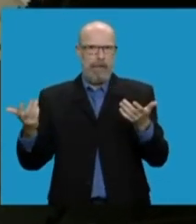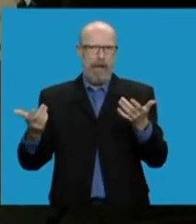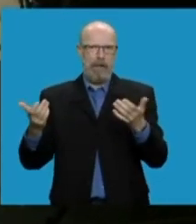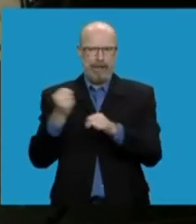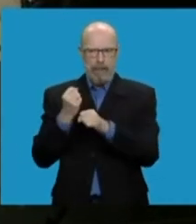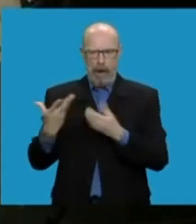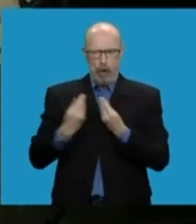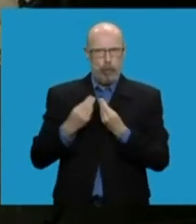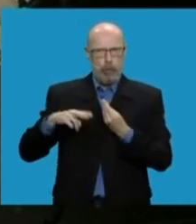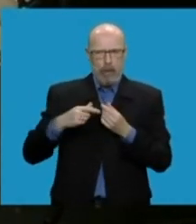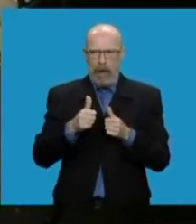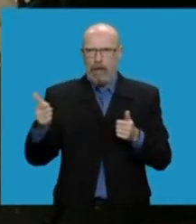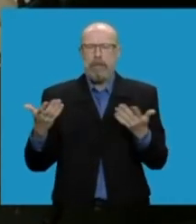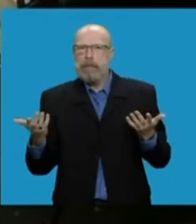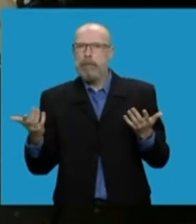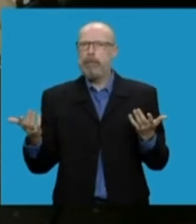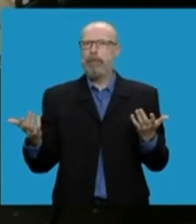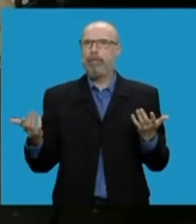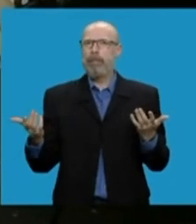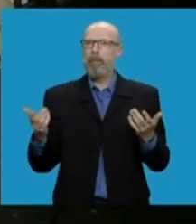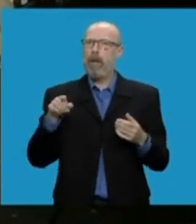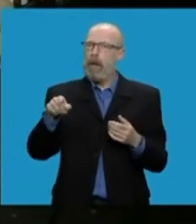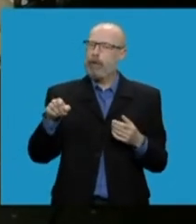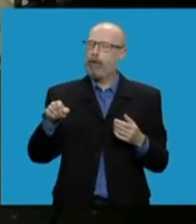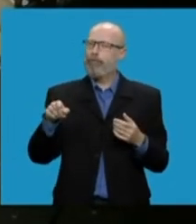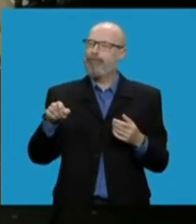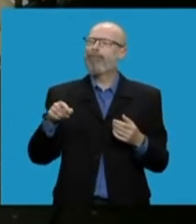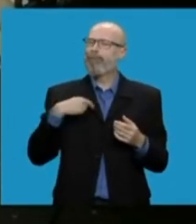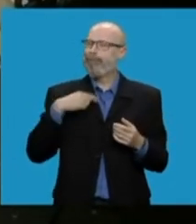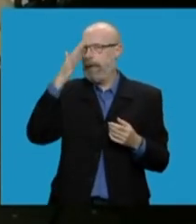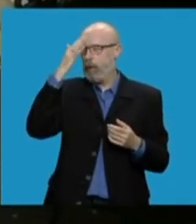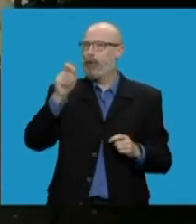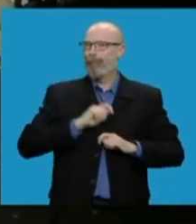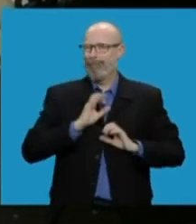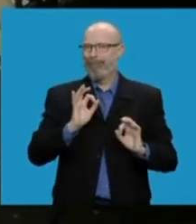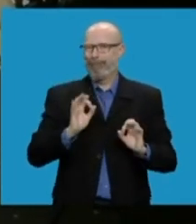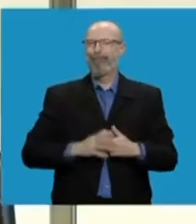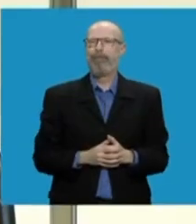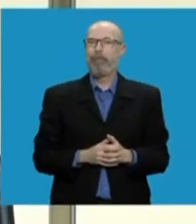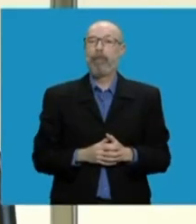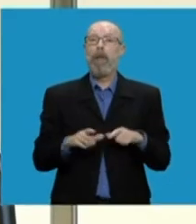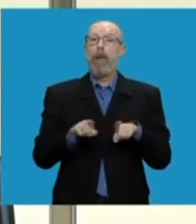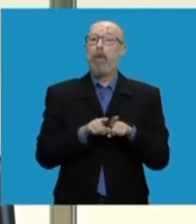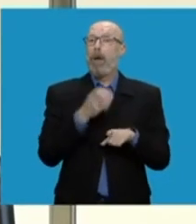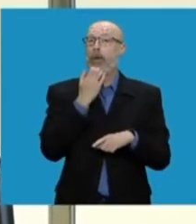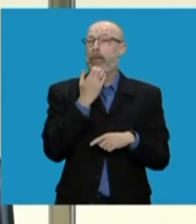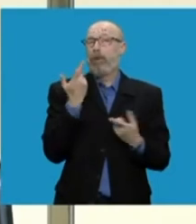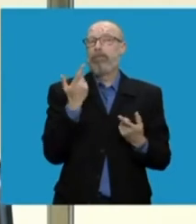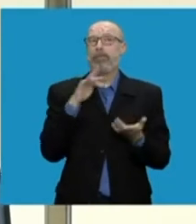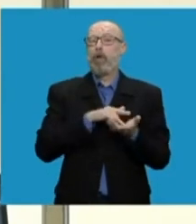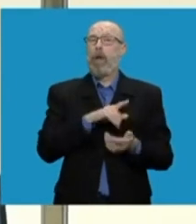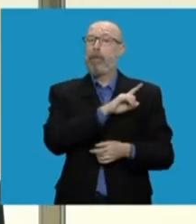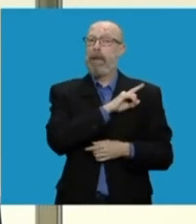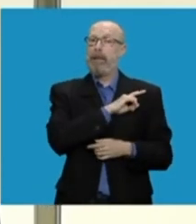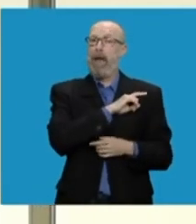trabajado conmigo. Y eso me dio más ilusión, me hizo más ilusión. Es como cuando un militar dice que ha ganado la